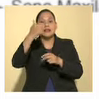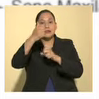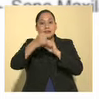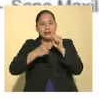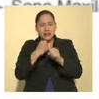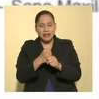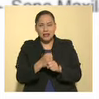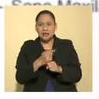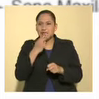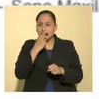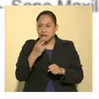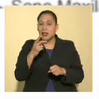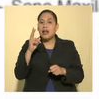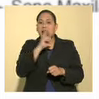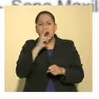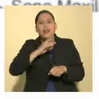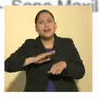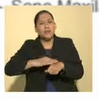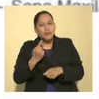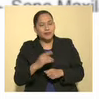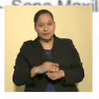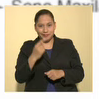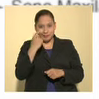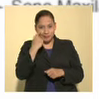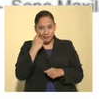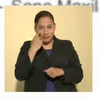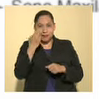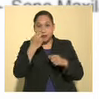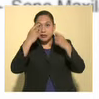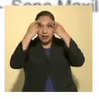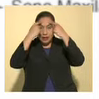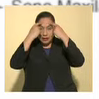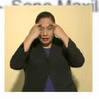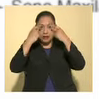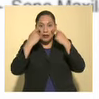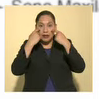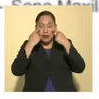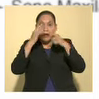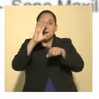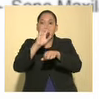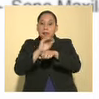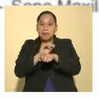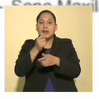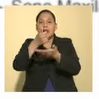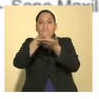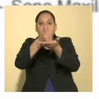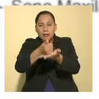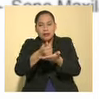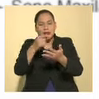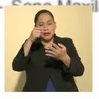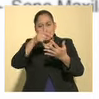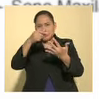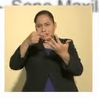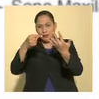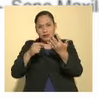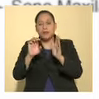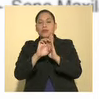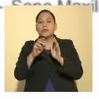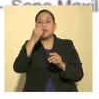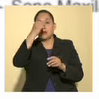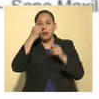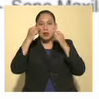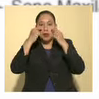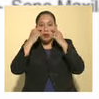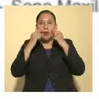vida, ¿por qué se llenan de aire? Estas cavidades nos permiten mantener, tienen muchas funciones. La resonancia de la